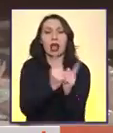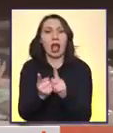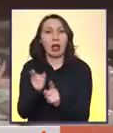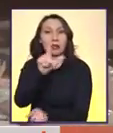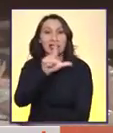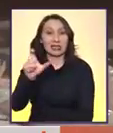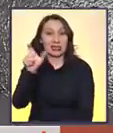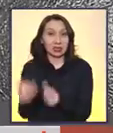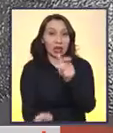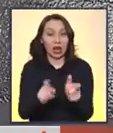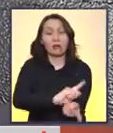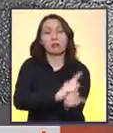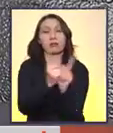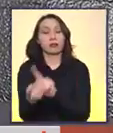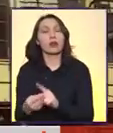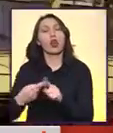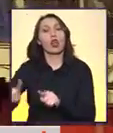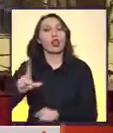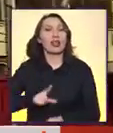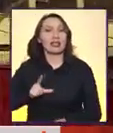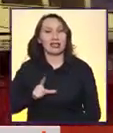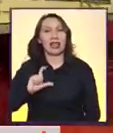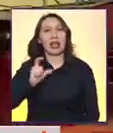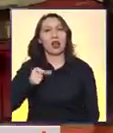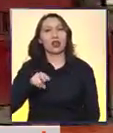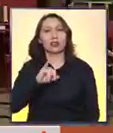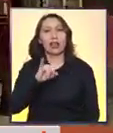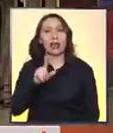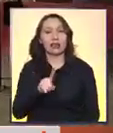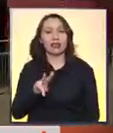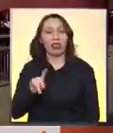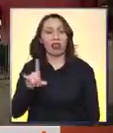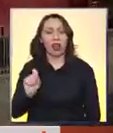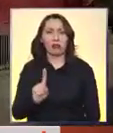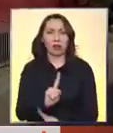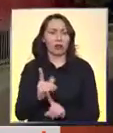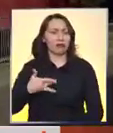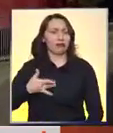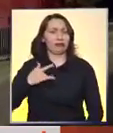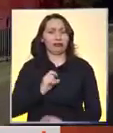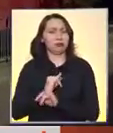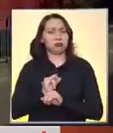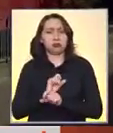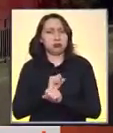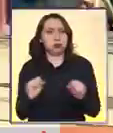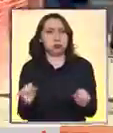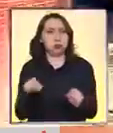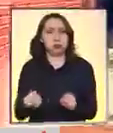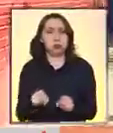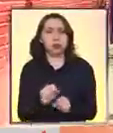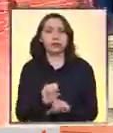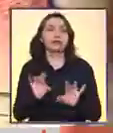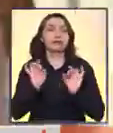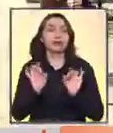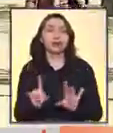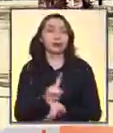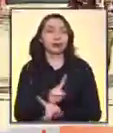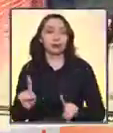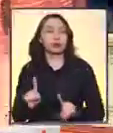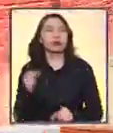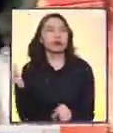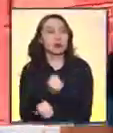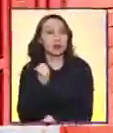alumnos en el Liceo Gabriel González Videla, un hecho que generó molestia en la comunidad educativa y que no se pudo concretar, ya que los